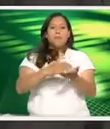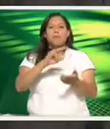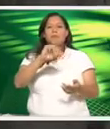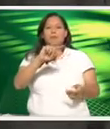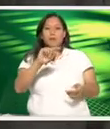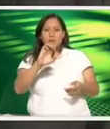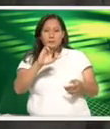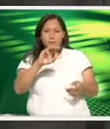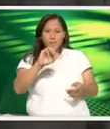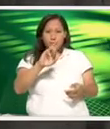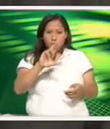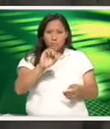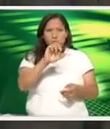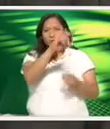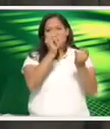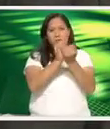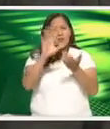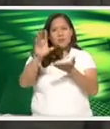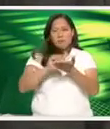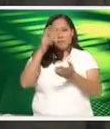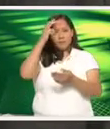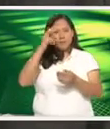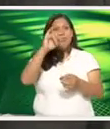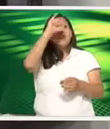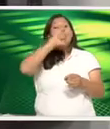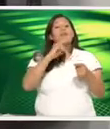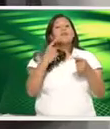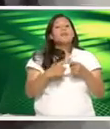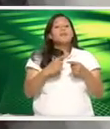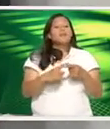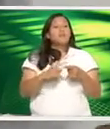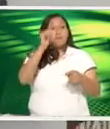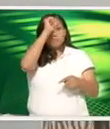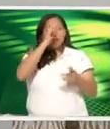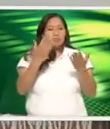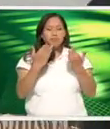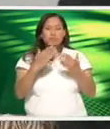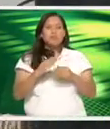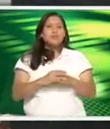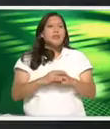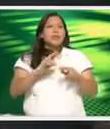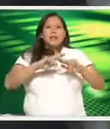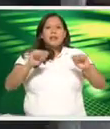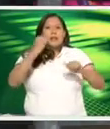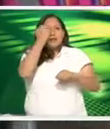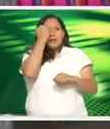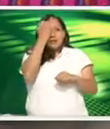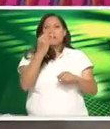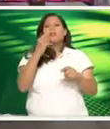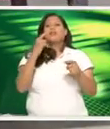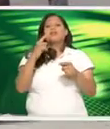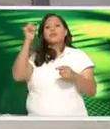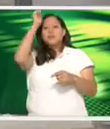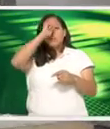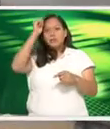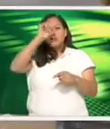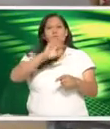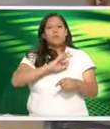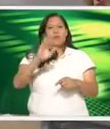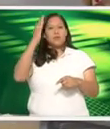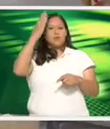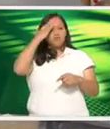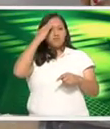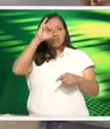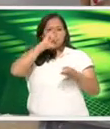Hidalgo. En otros casos, como no hubo un jefe de rebelión sacerdote, pues a nadie se le ocurrió que un sacerdote podría ser un buen jefe